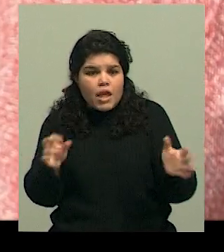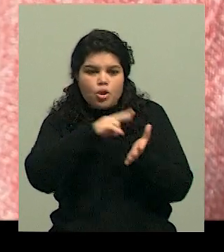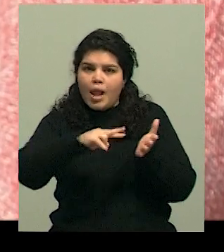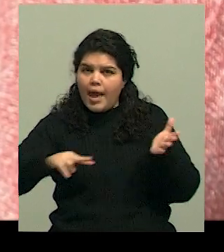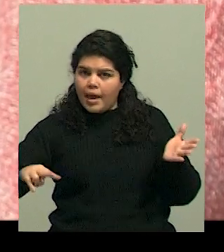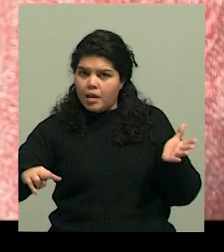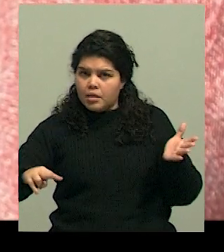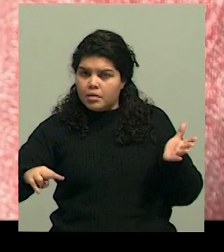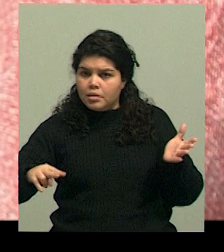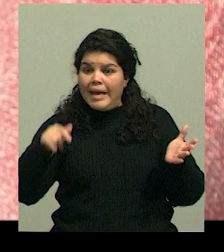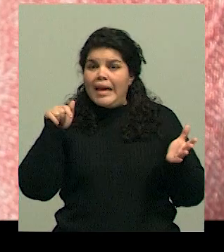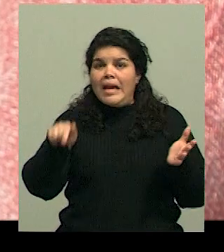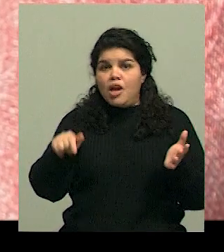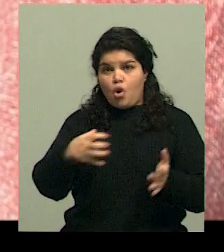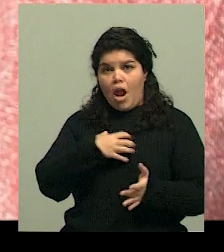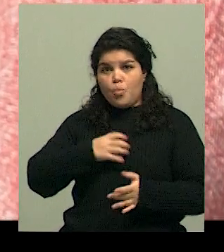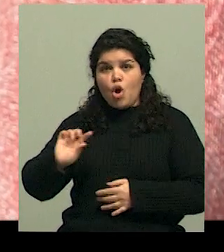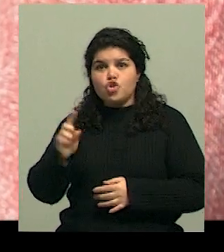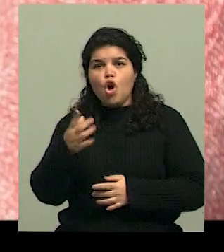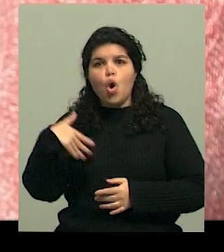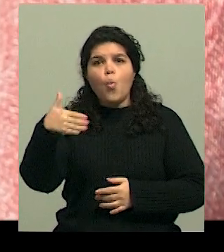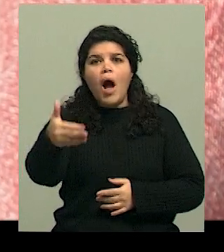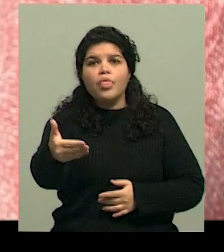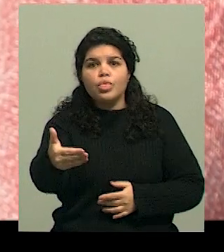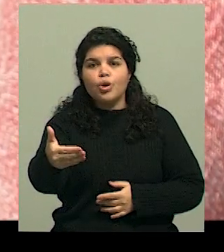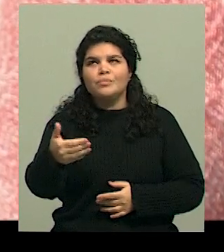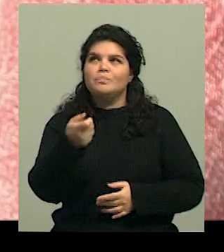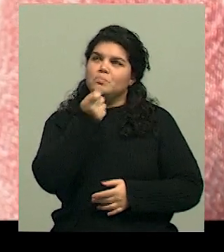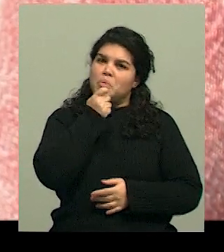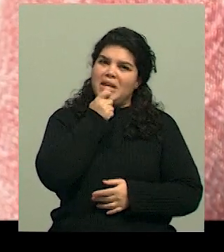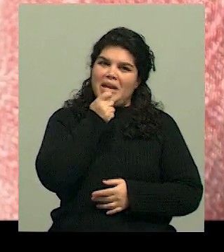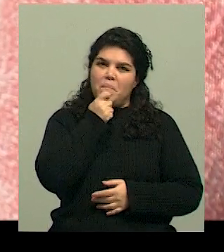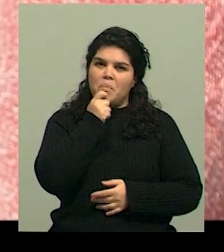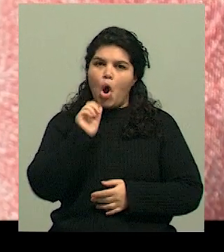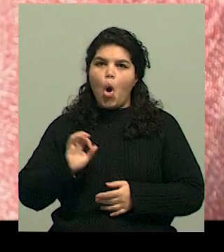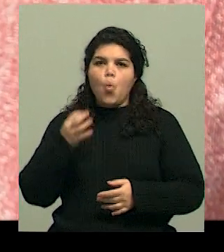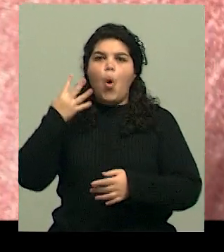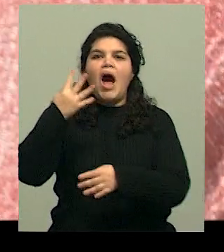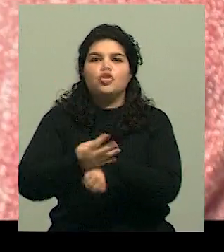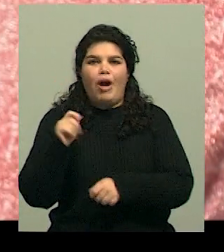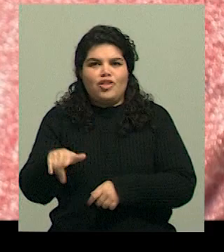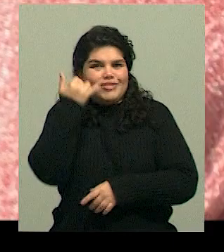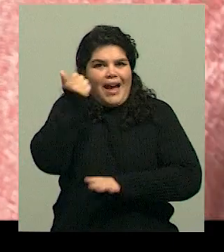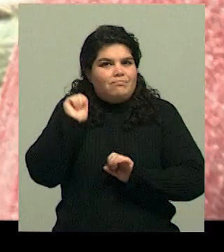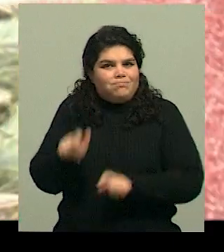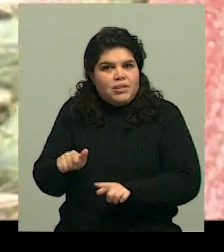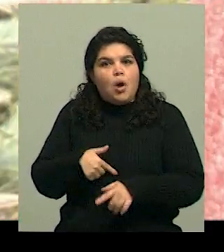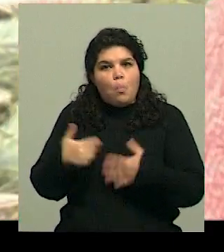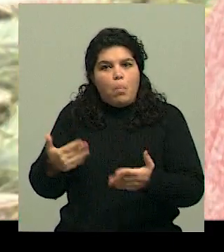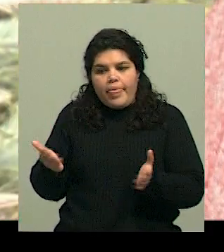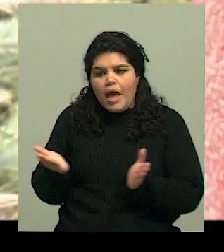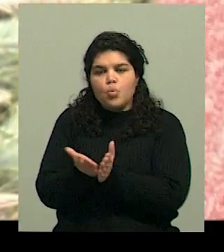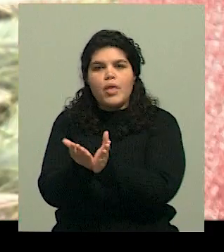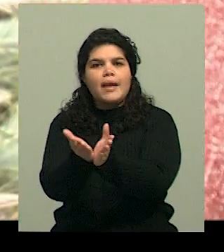Pero por sí solos lo van a hacer cuando ya ha llegado, por ejemplo, un cuarto año de la carrera. De la carrera. Ya